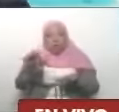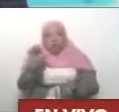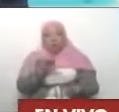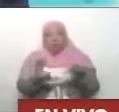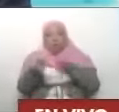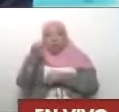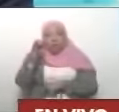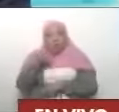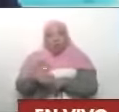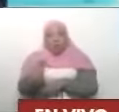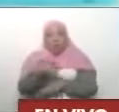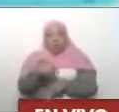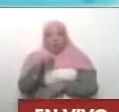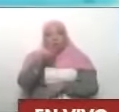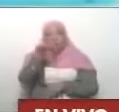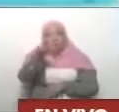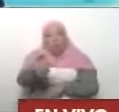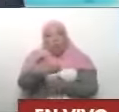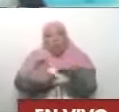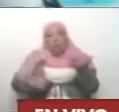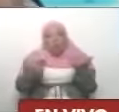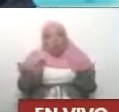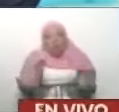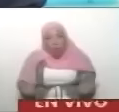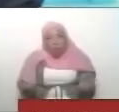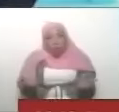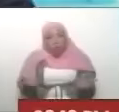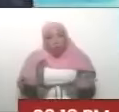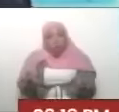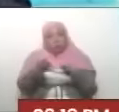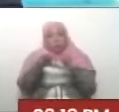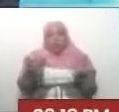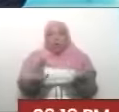Force on Conventional Warfare, hasta ahora, el texto de